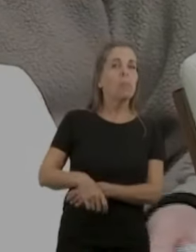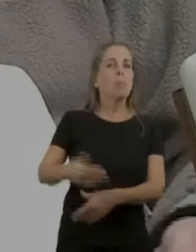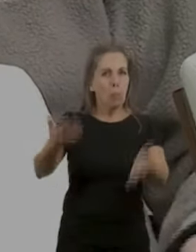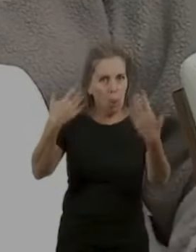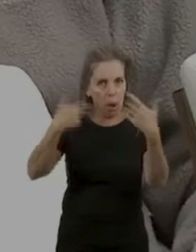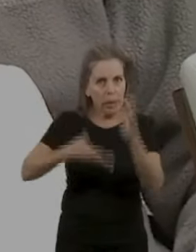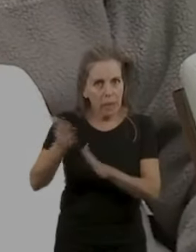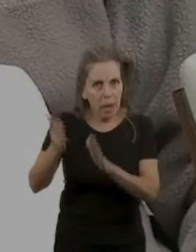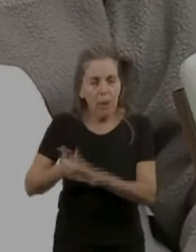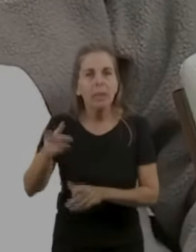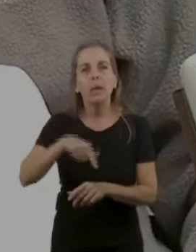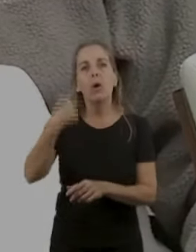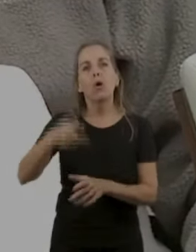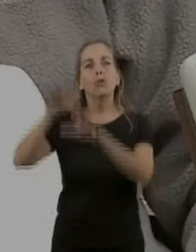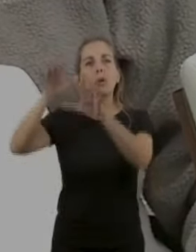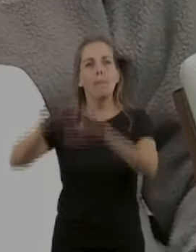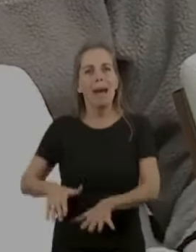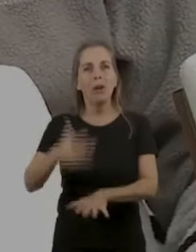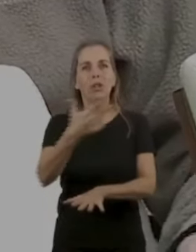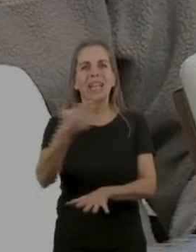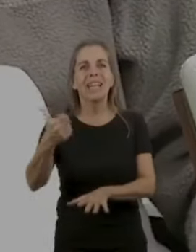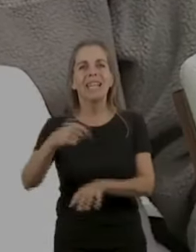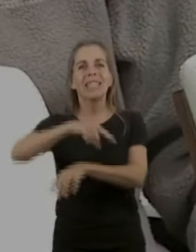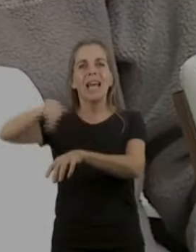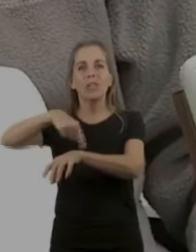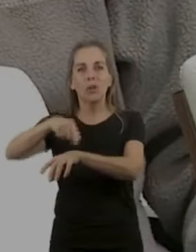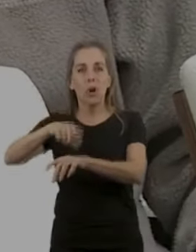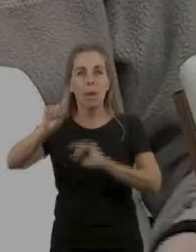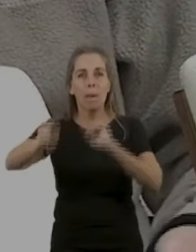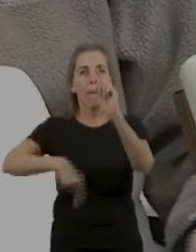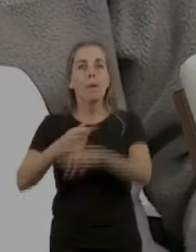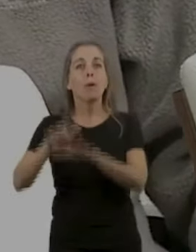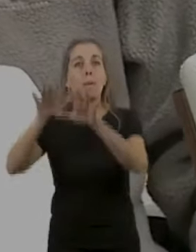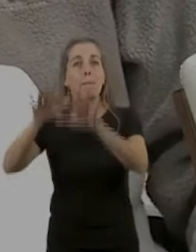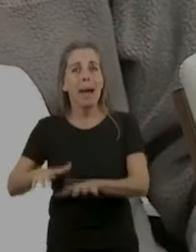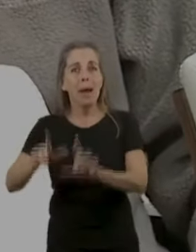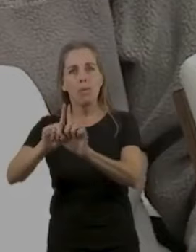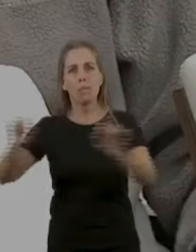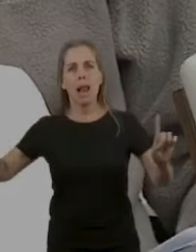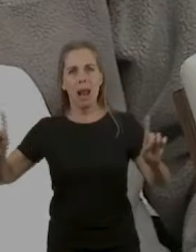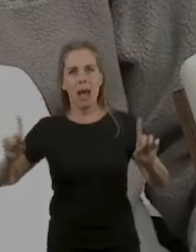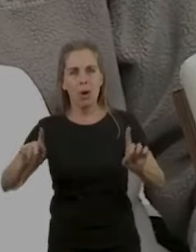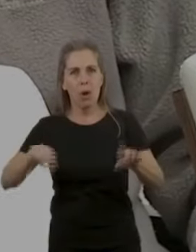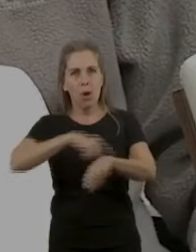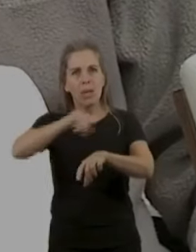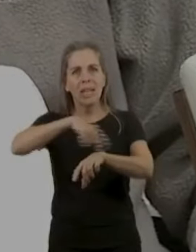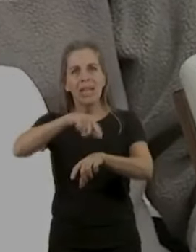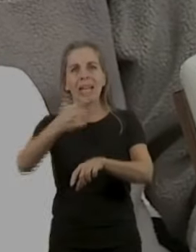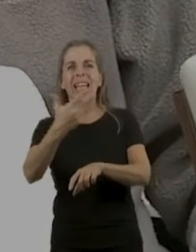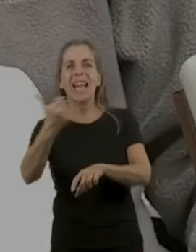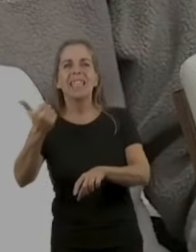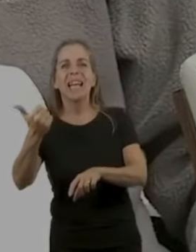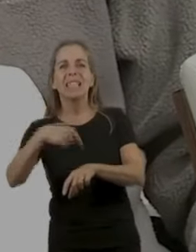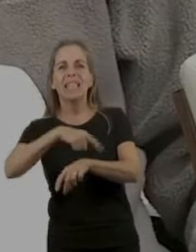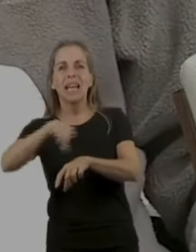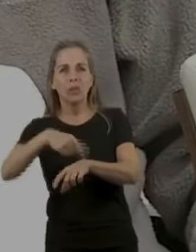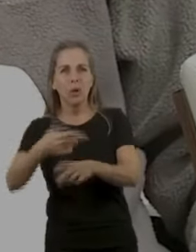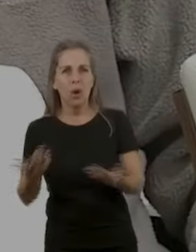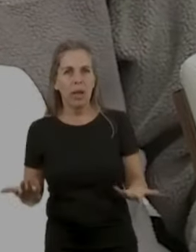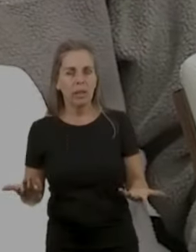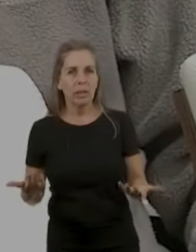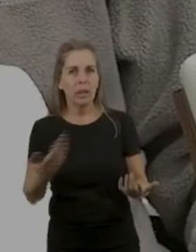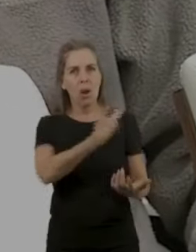36 horas aumentar en la próxima medida de fuerza más horas de paro 36 eh Cuál es la